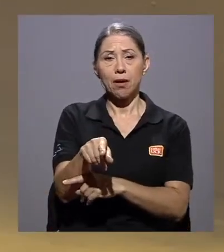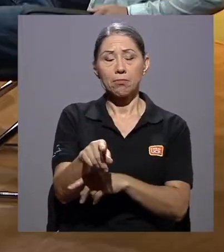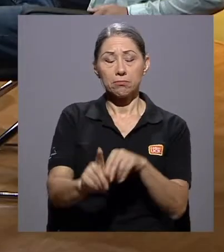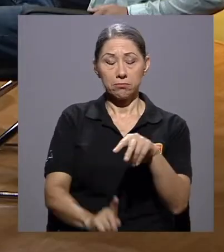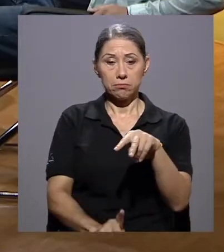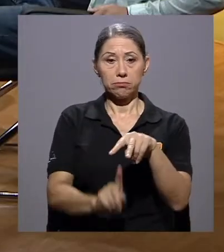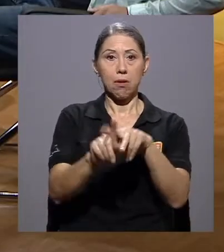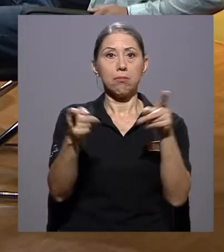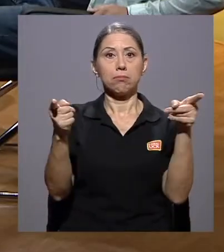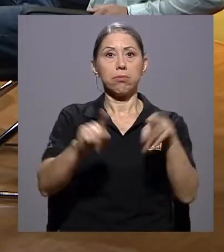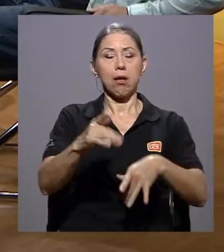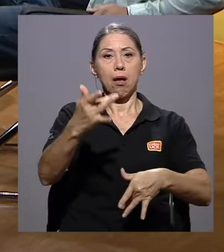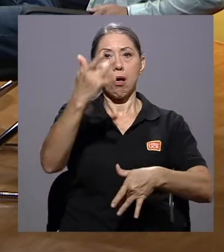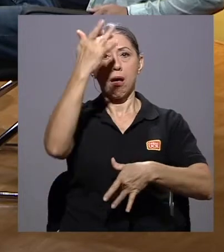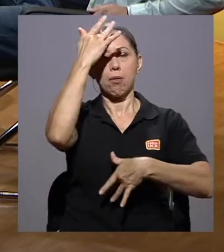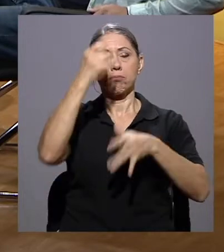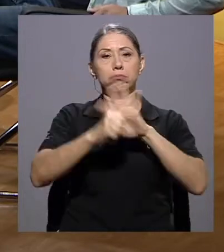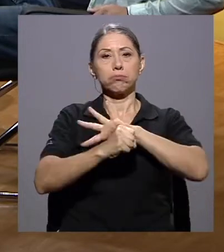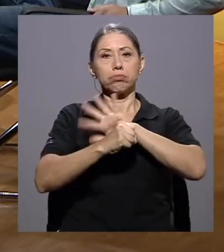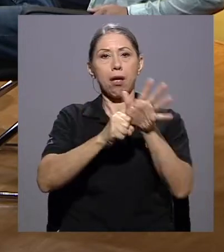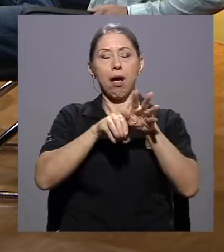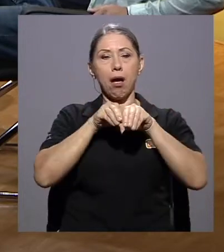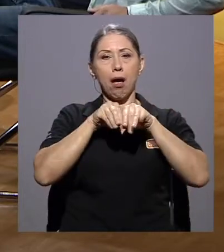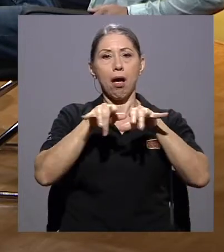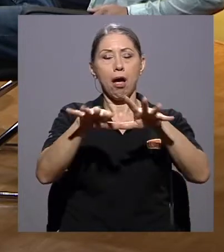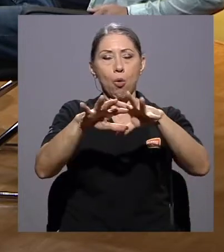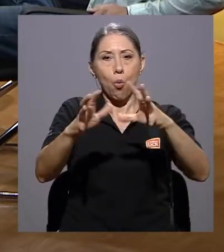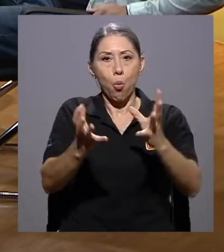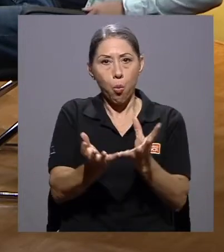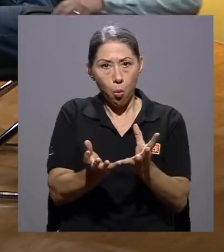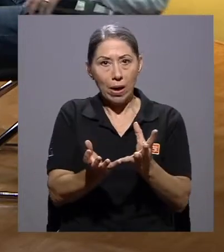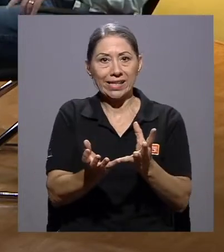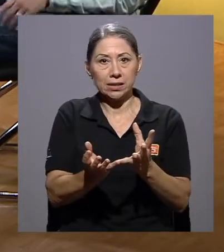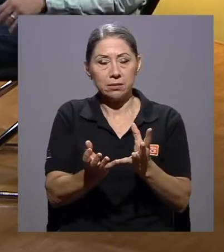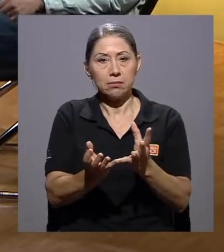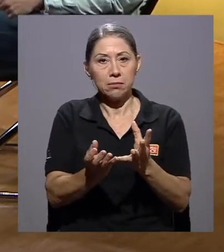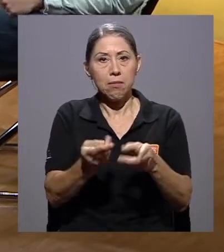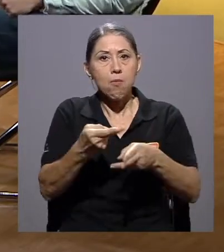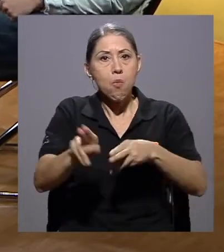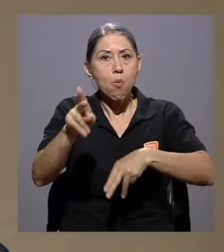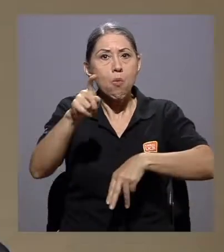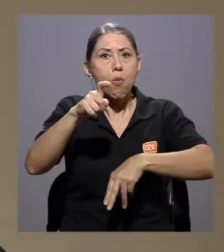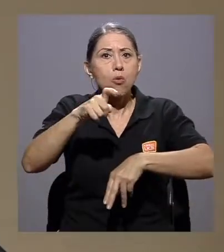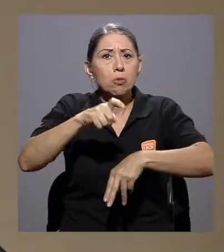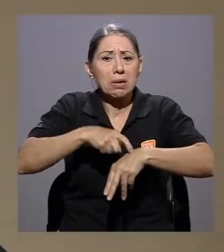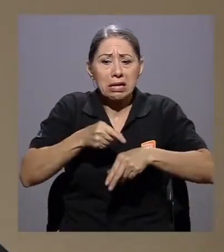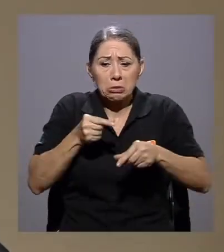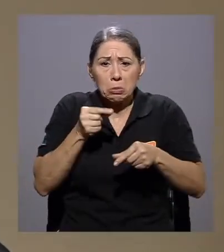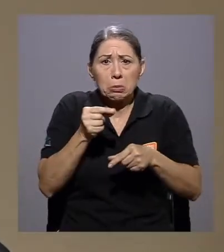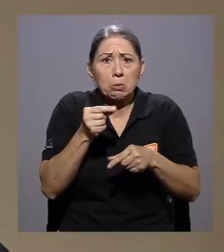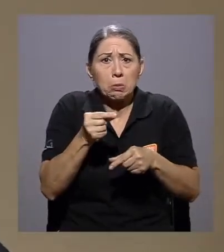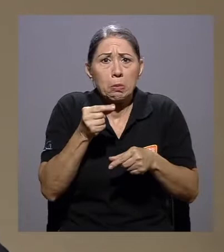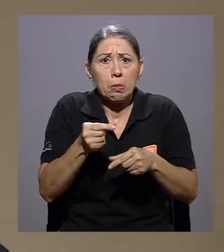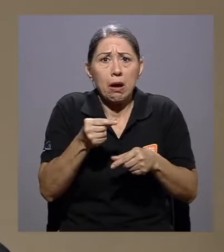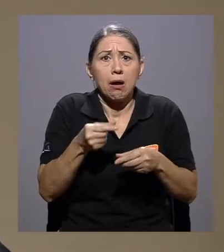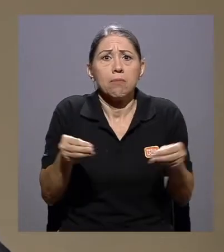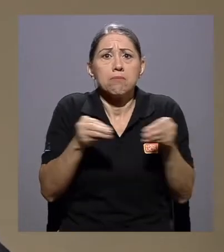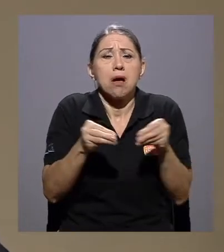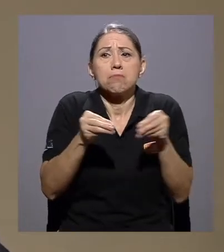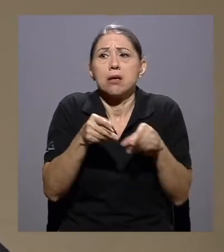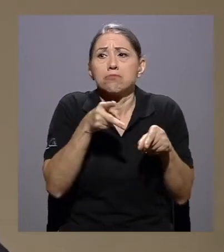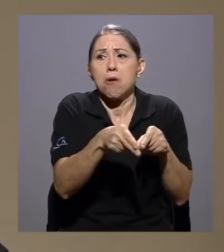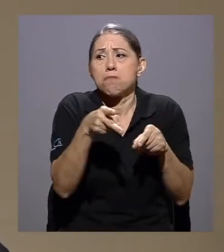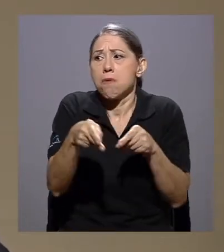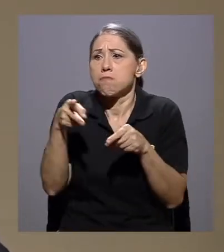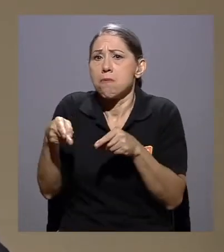condiciones aparece la pandemia y entonces en el muy corto plazo se acelera el